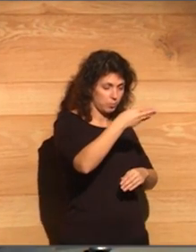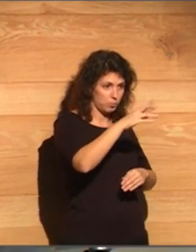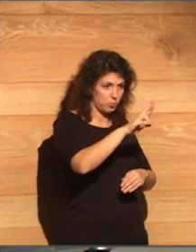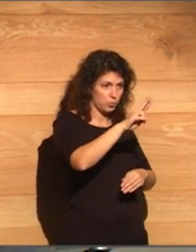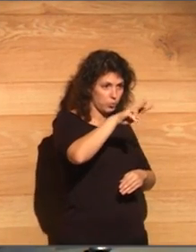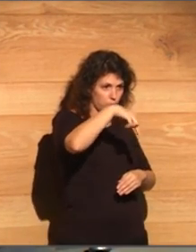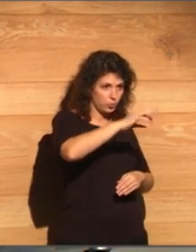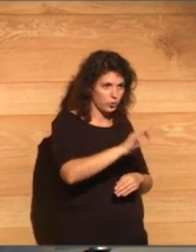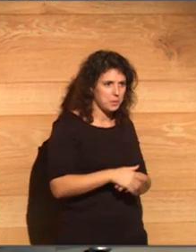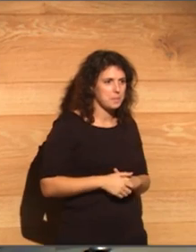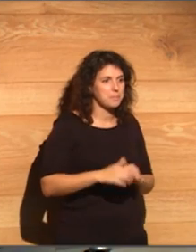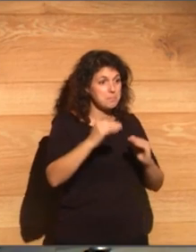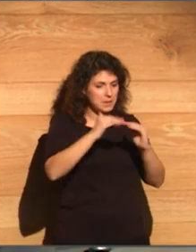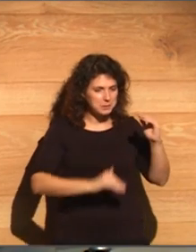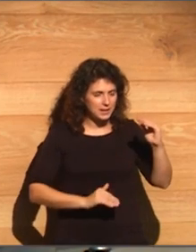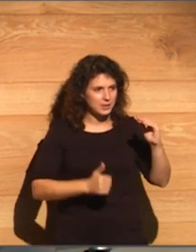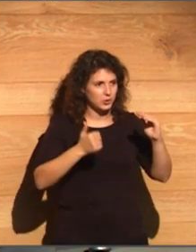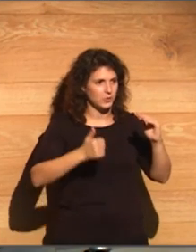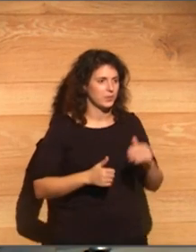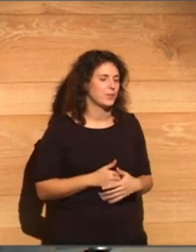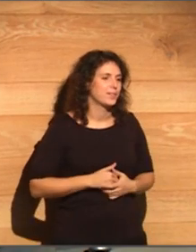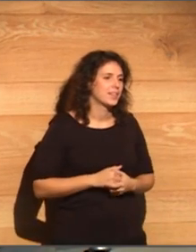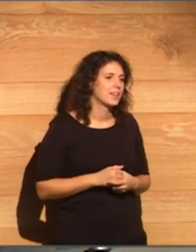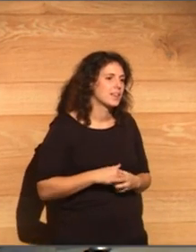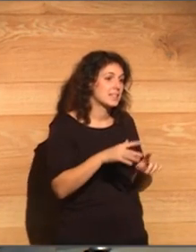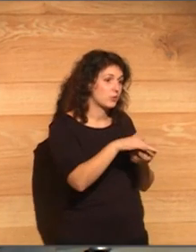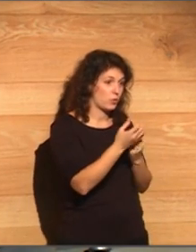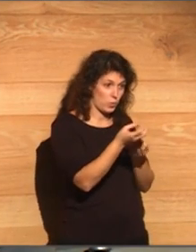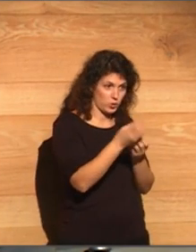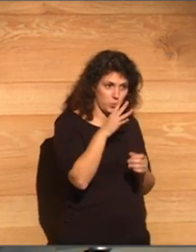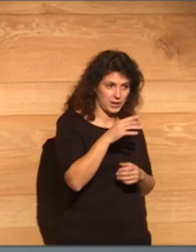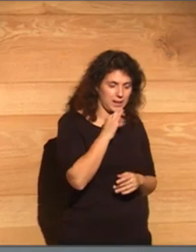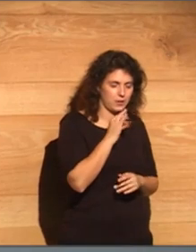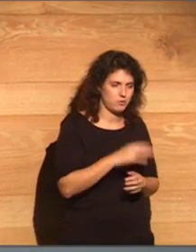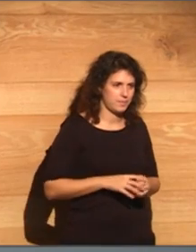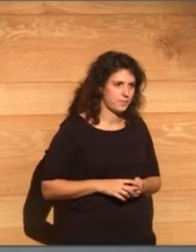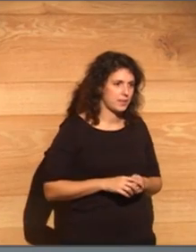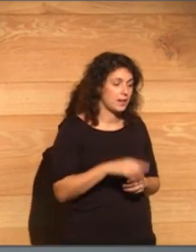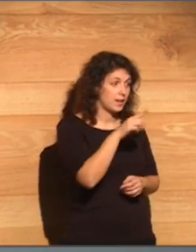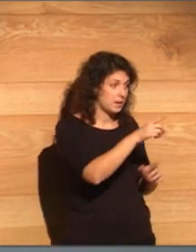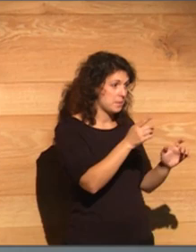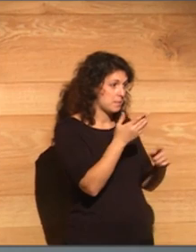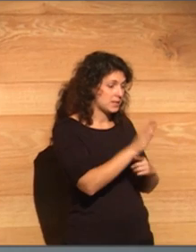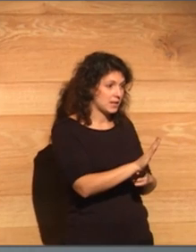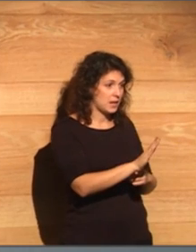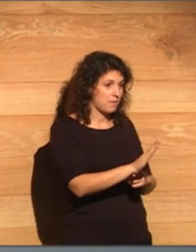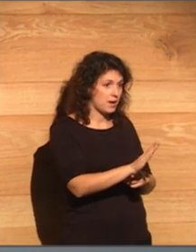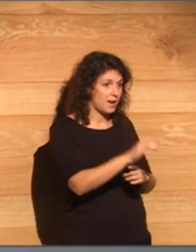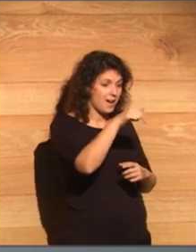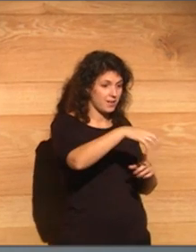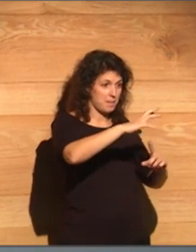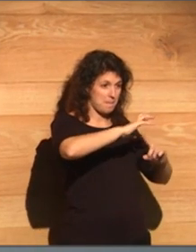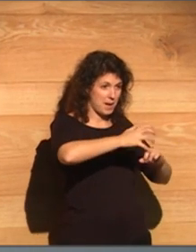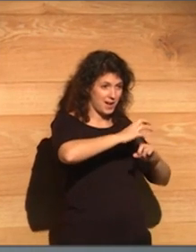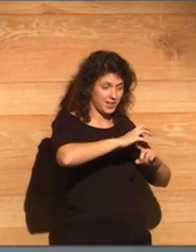bajito que ninguno. Lo conocí, además, en una situación que lo comento porque tiene gracia. Él presentaba el Parque de Atracciones de Madrid, de aquí de